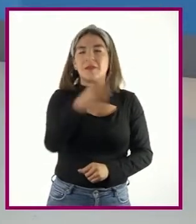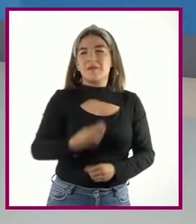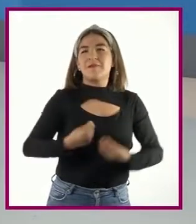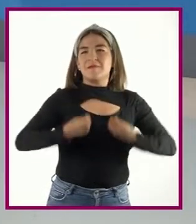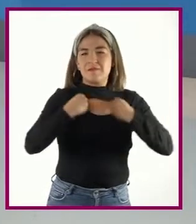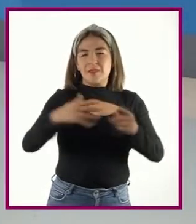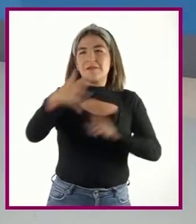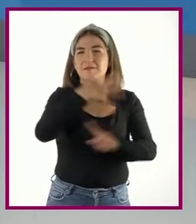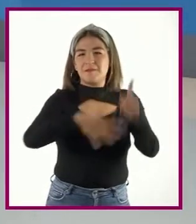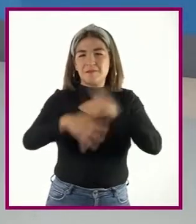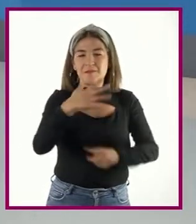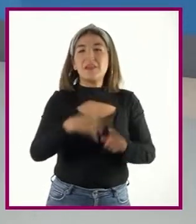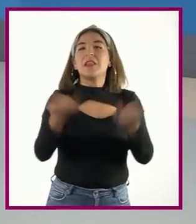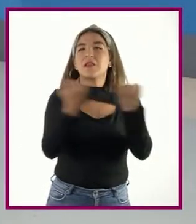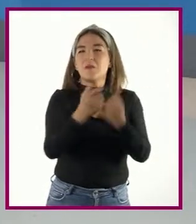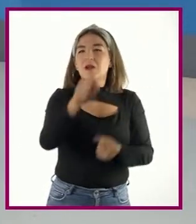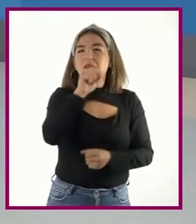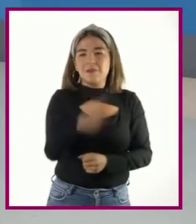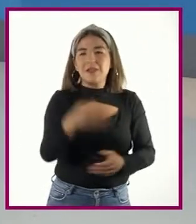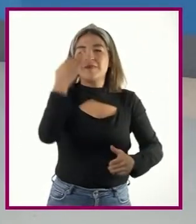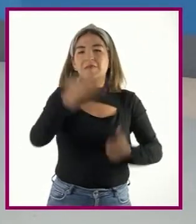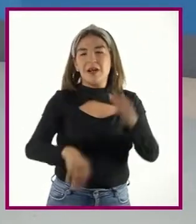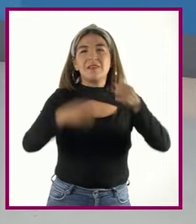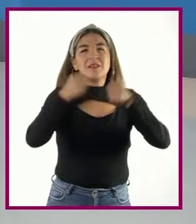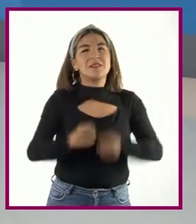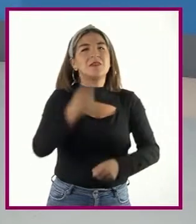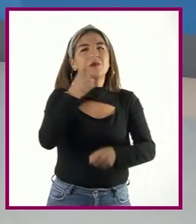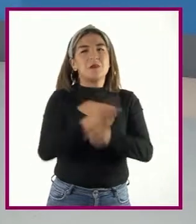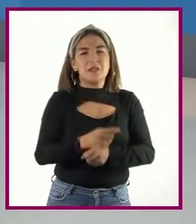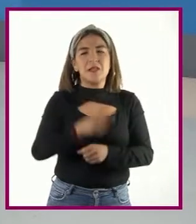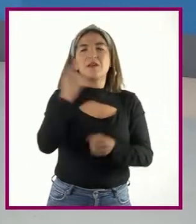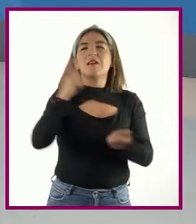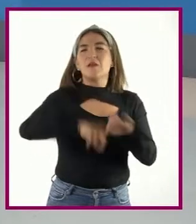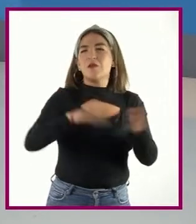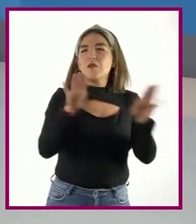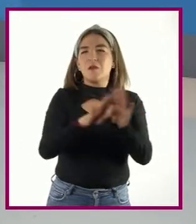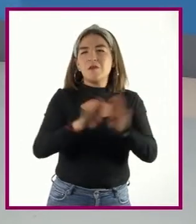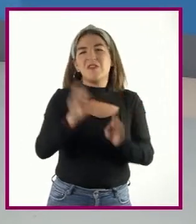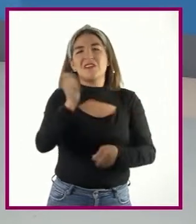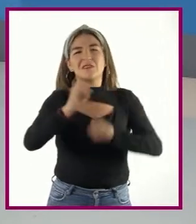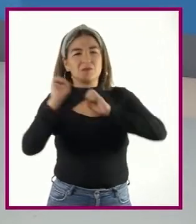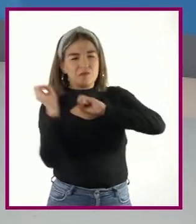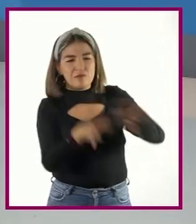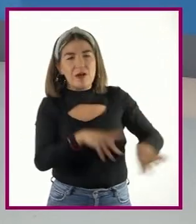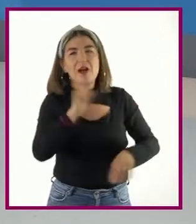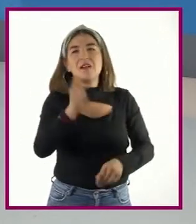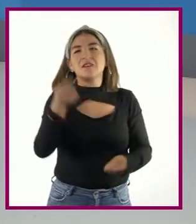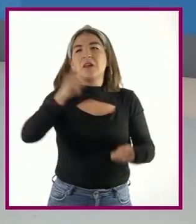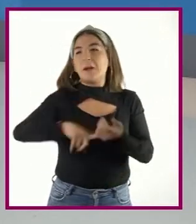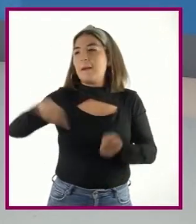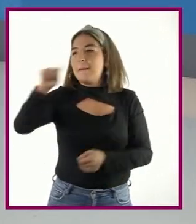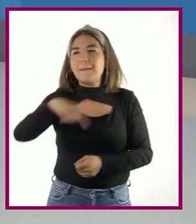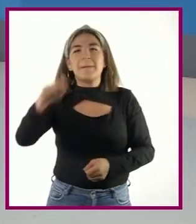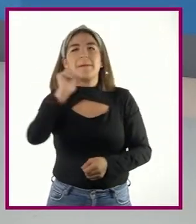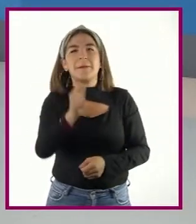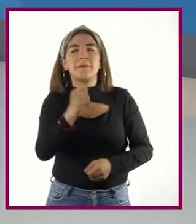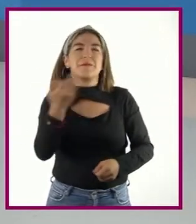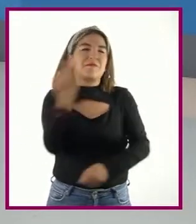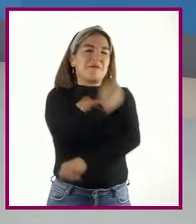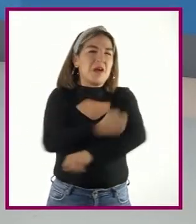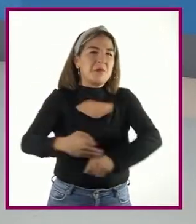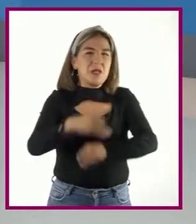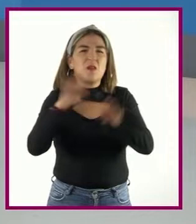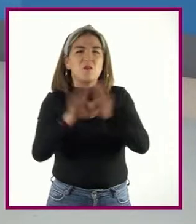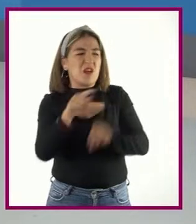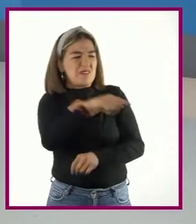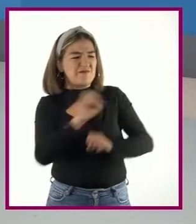integral. Asimismo, la falta de seguridad se manifiesta como abandono por parte de nuestros y nuestras semejantes,